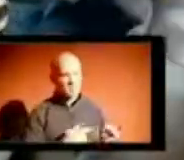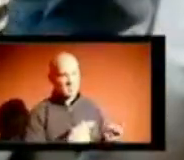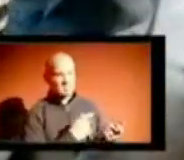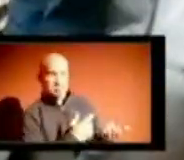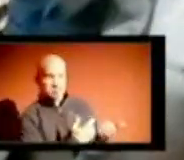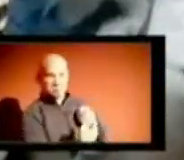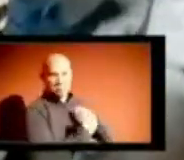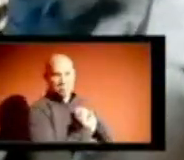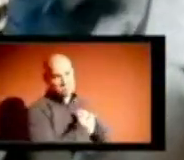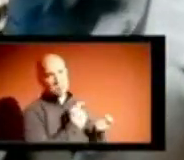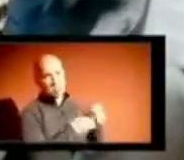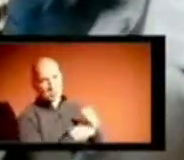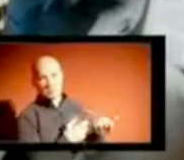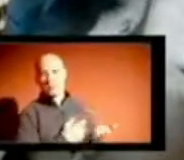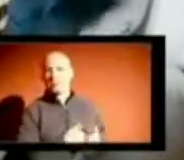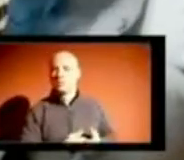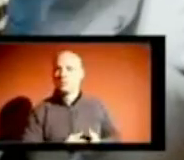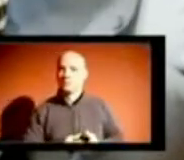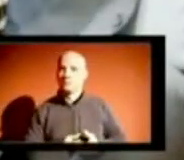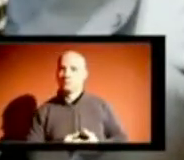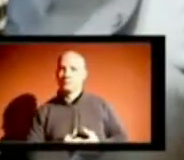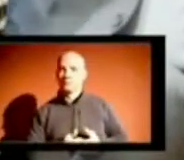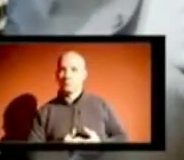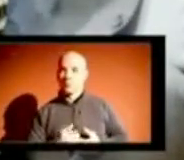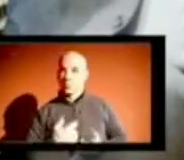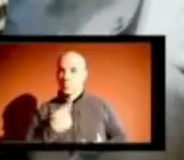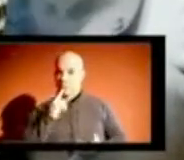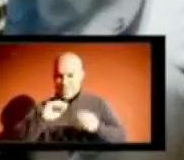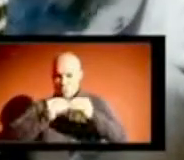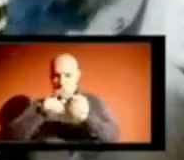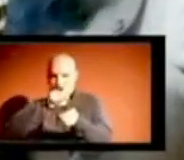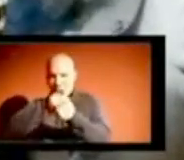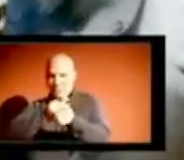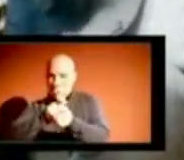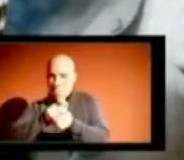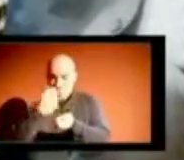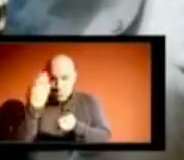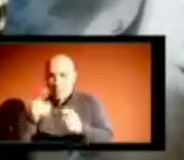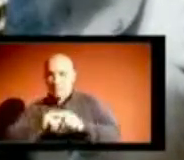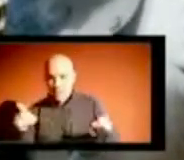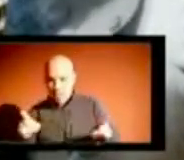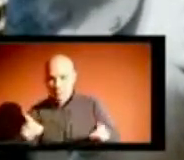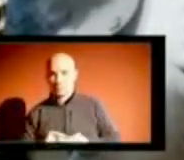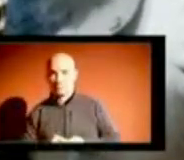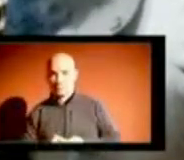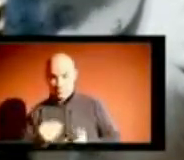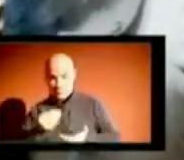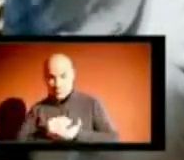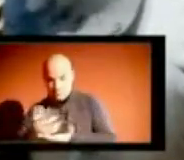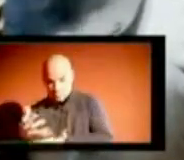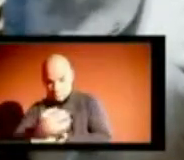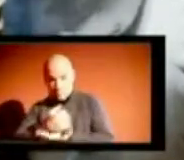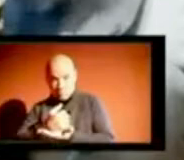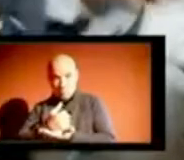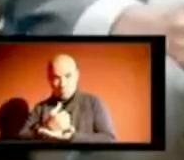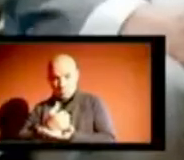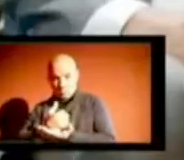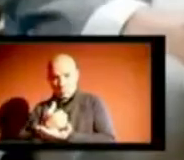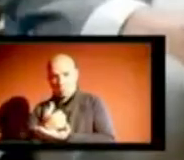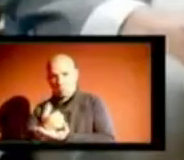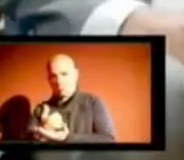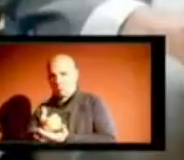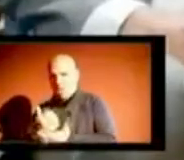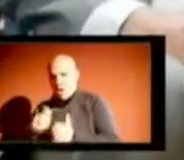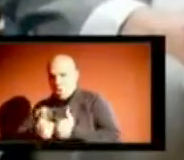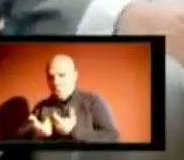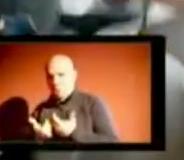corregirme. Obviamente, y no tengo la cifra exacta, parte de este recaudo adicional